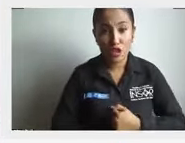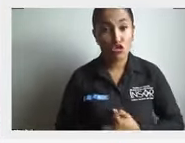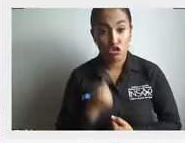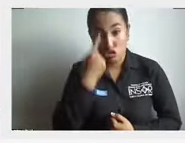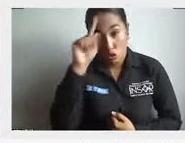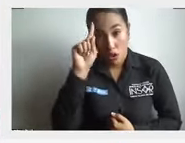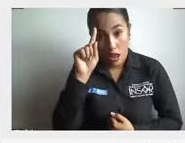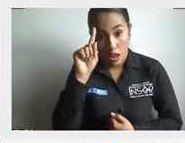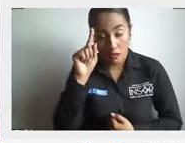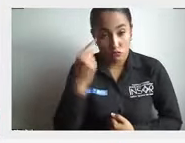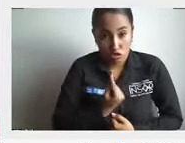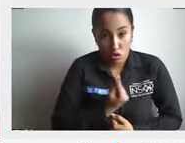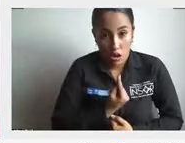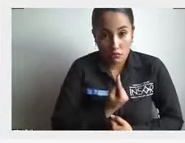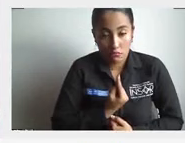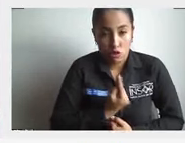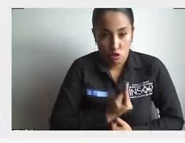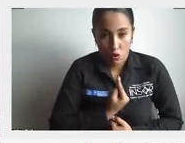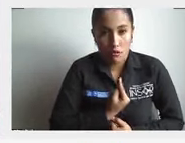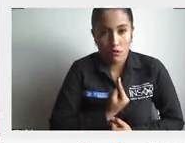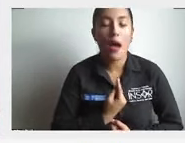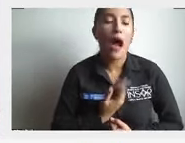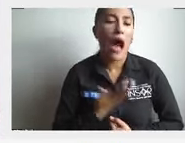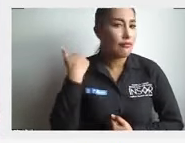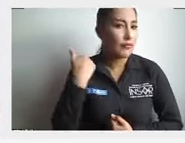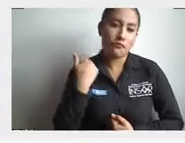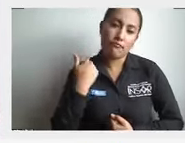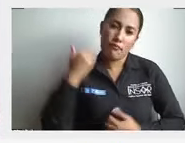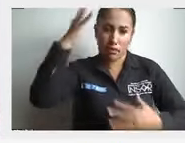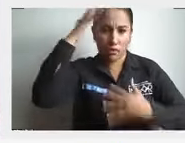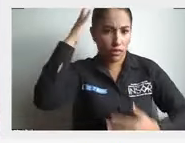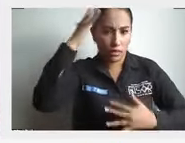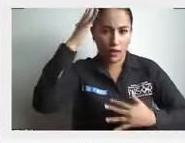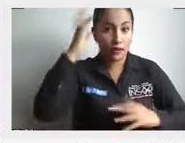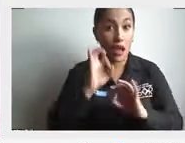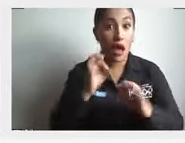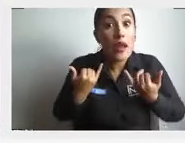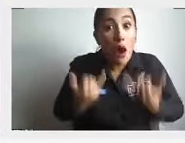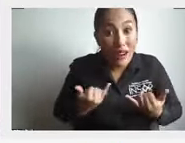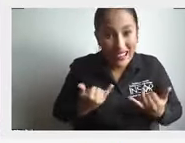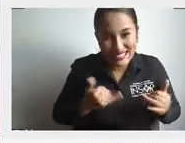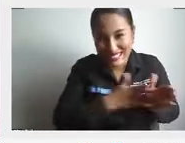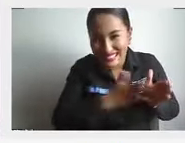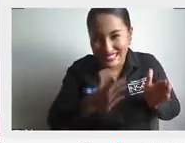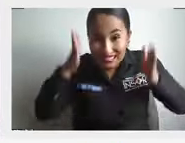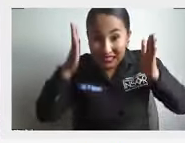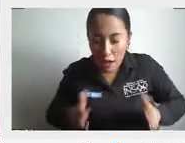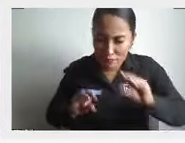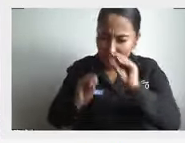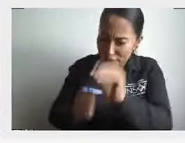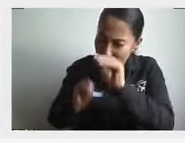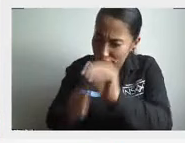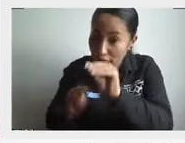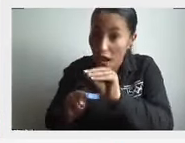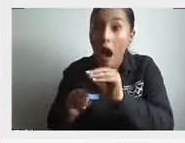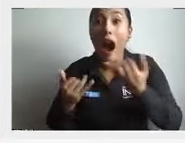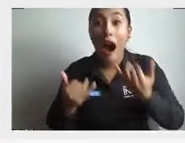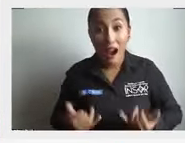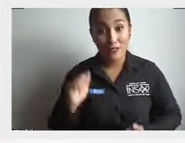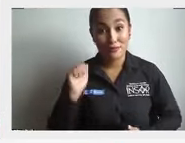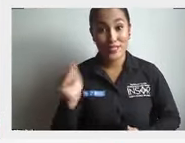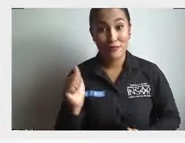ya aprendió, ya se baña sola. Entonces yo creo que hay que enriquecer muchísimo y valorar mucho este tiempo para